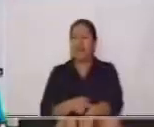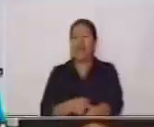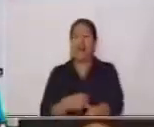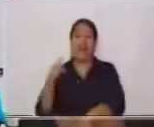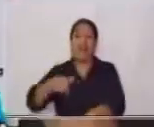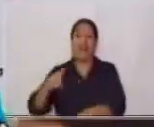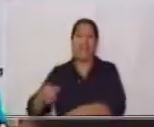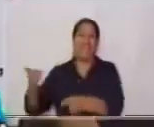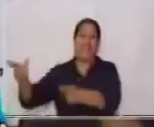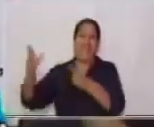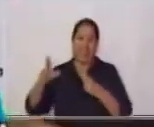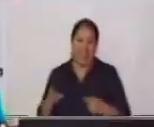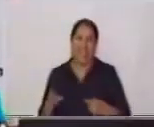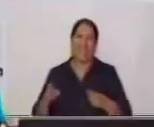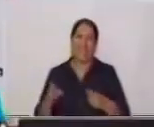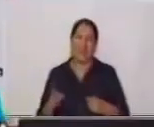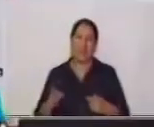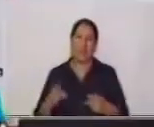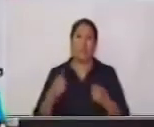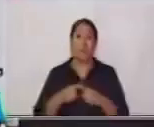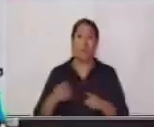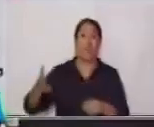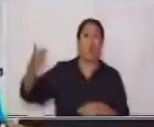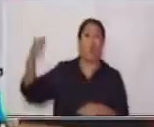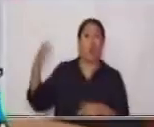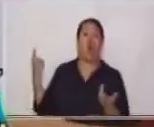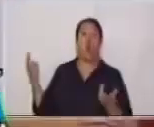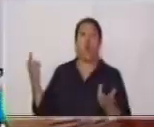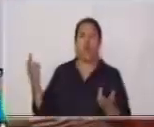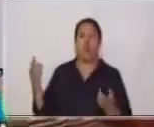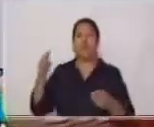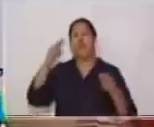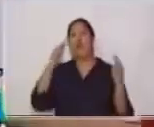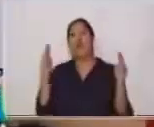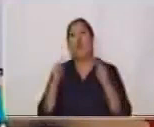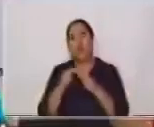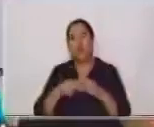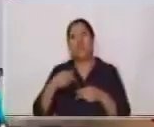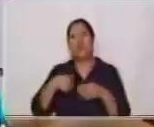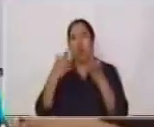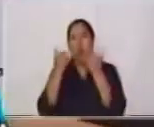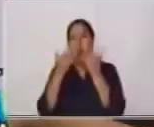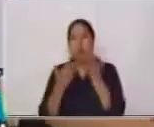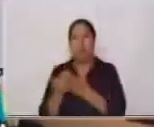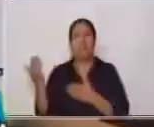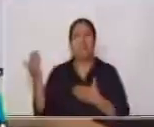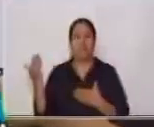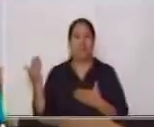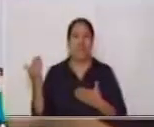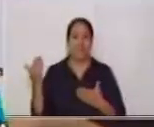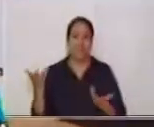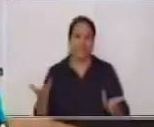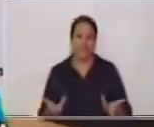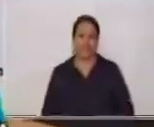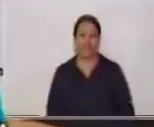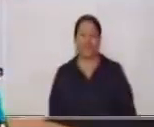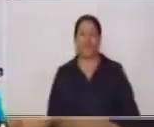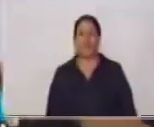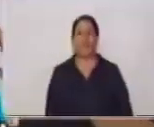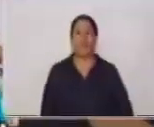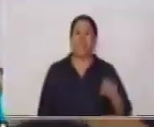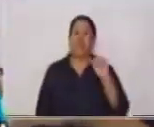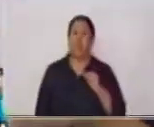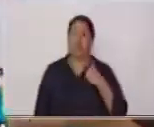narración anterior el hecho es que conocí una comida nueva. Y doy un nuevo significado a lo que el